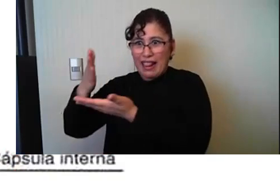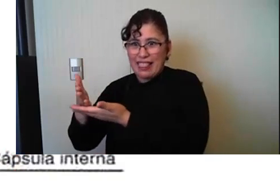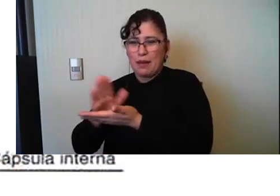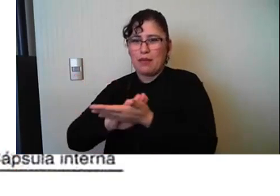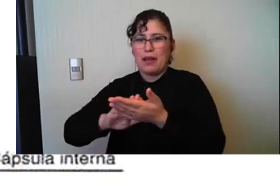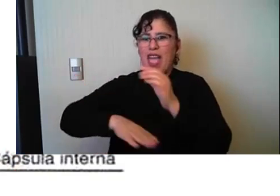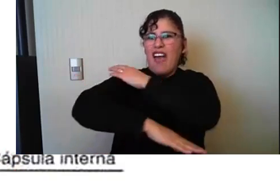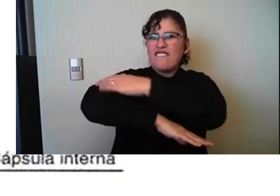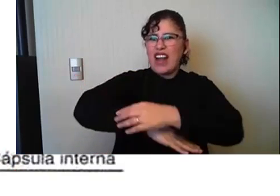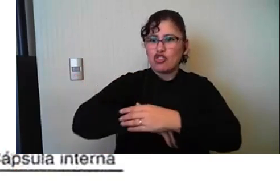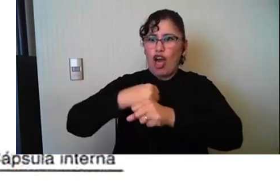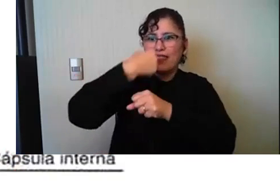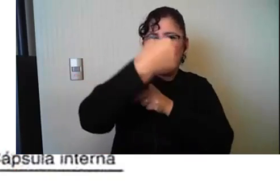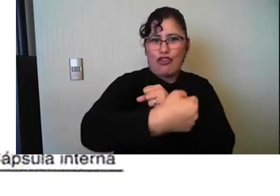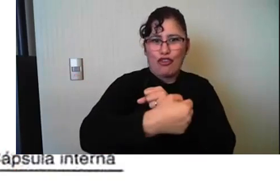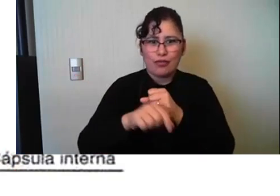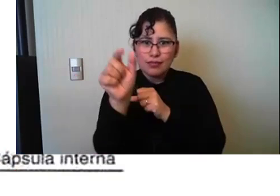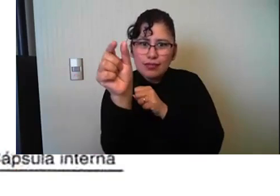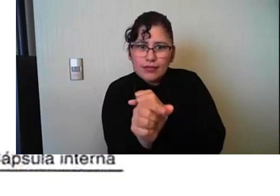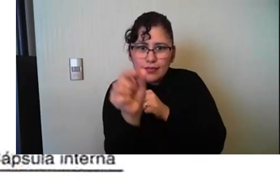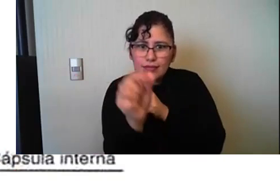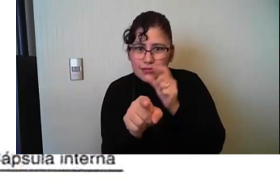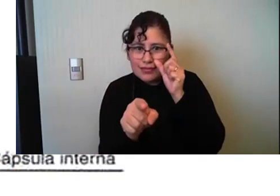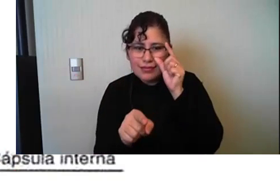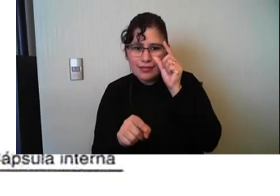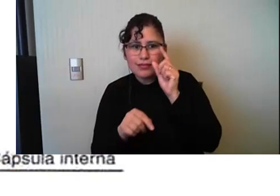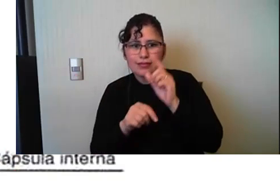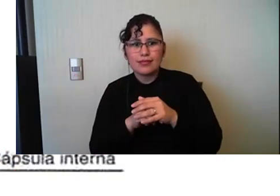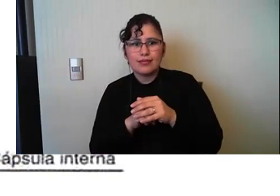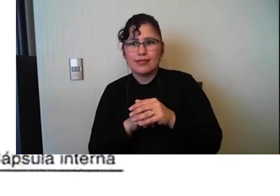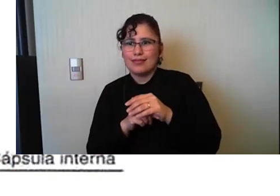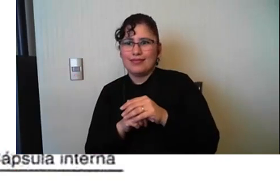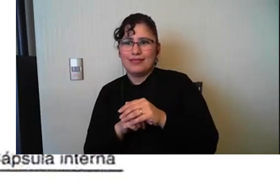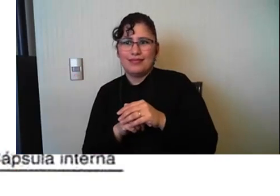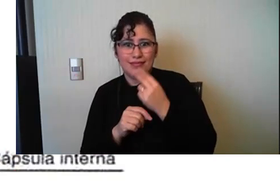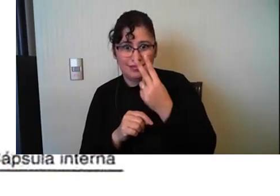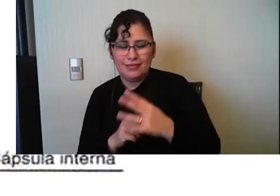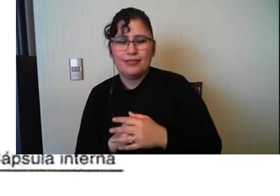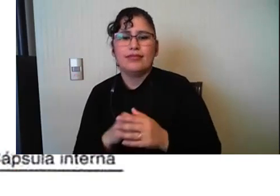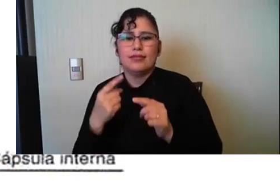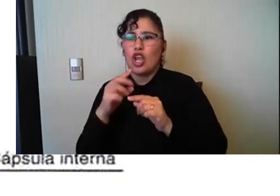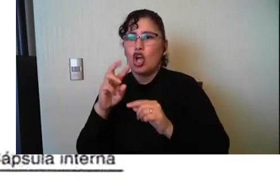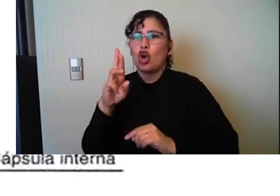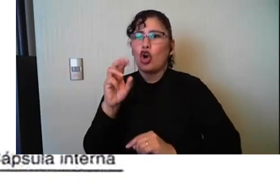anterior, correspondería a este elemento, ese que está ahí, una rodilla,